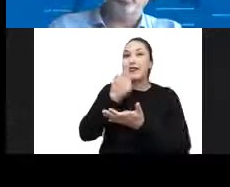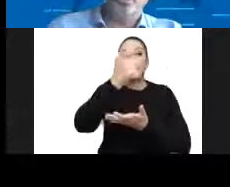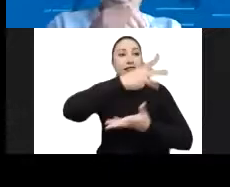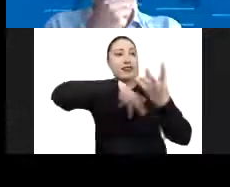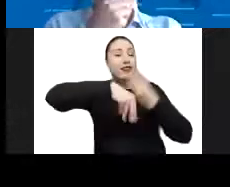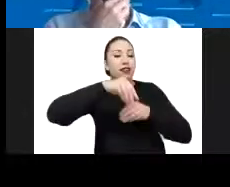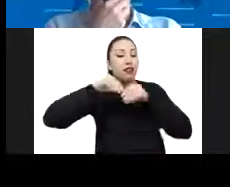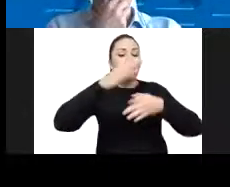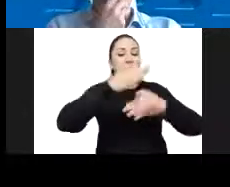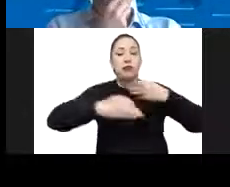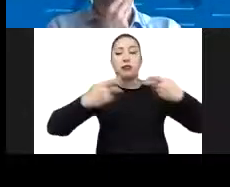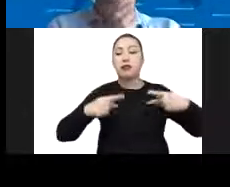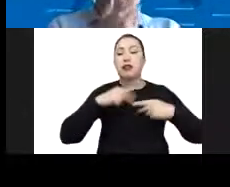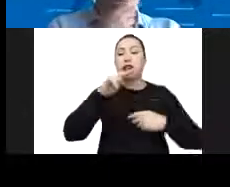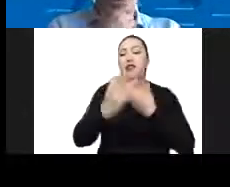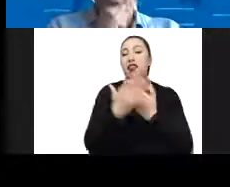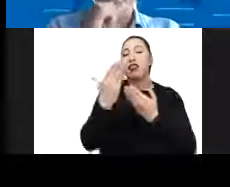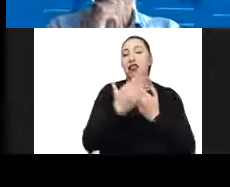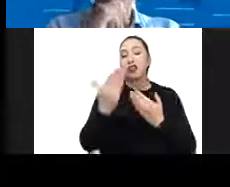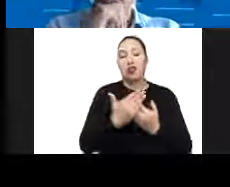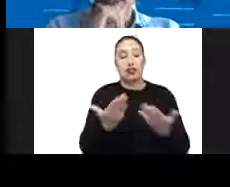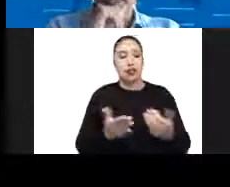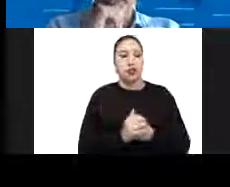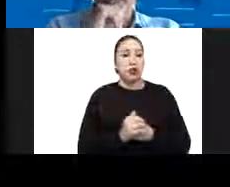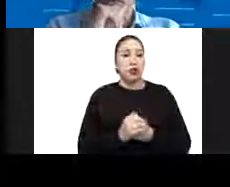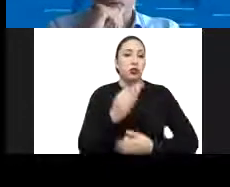necesitados. Y esto es solo un ejemplo